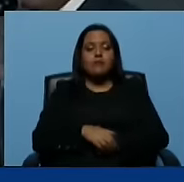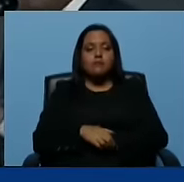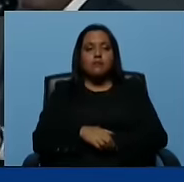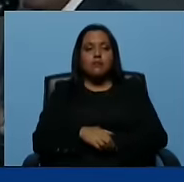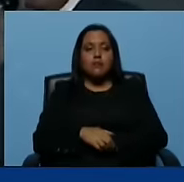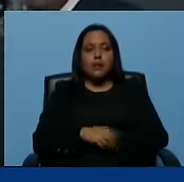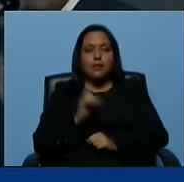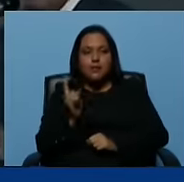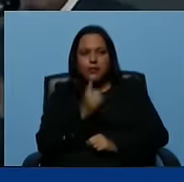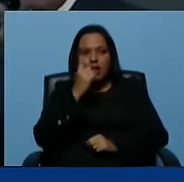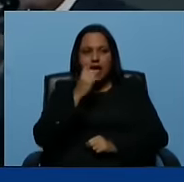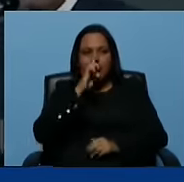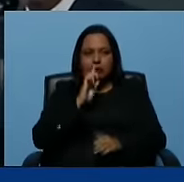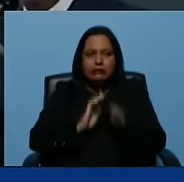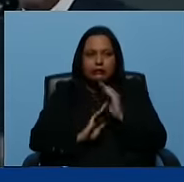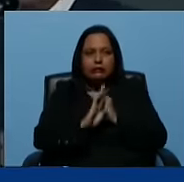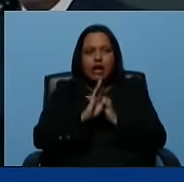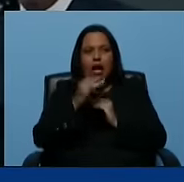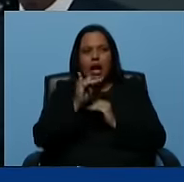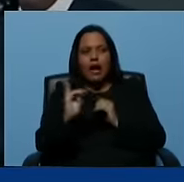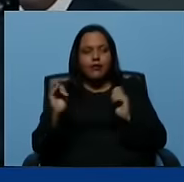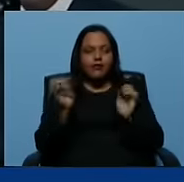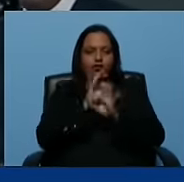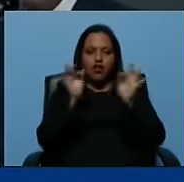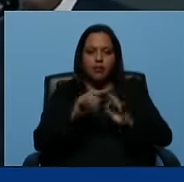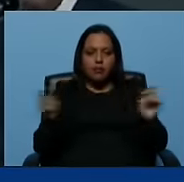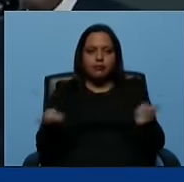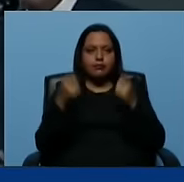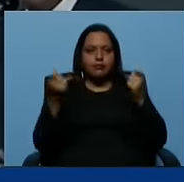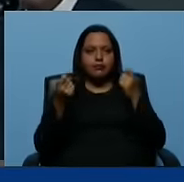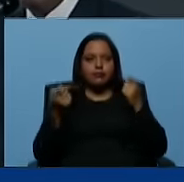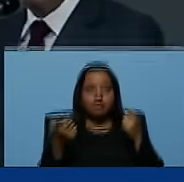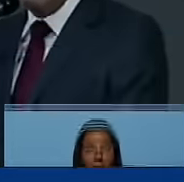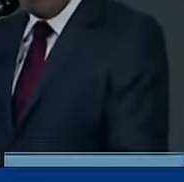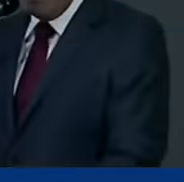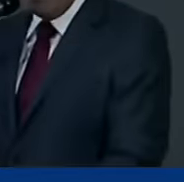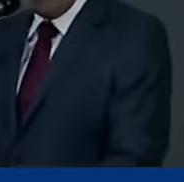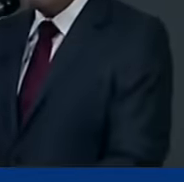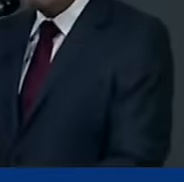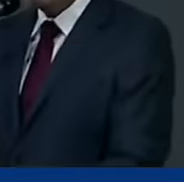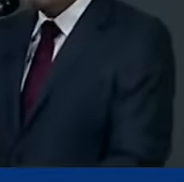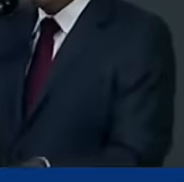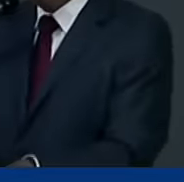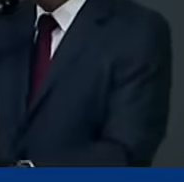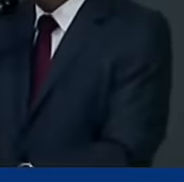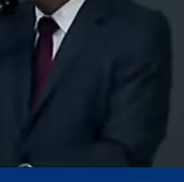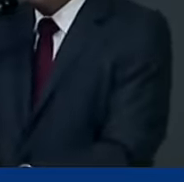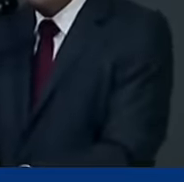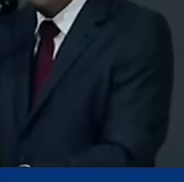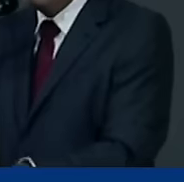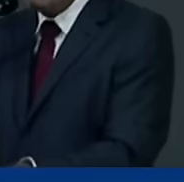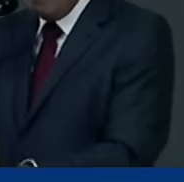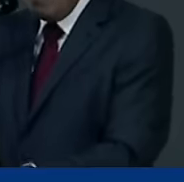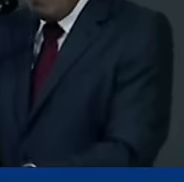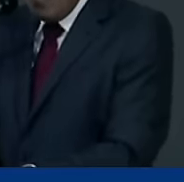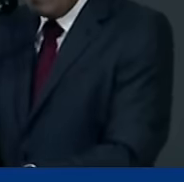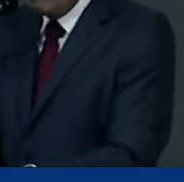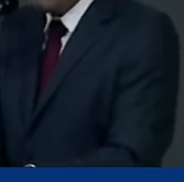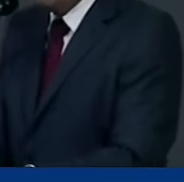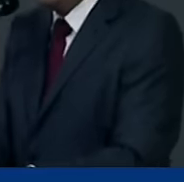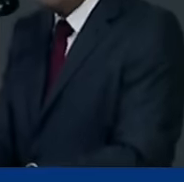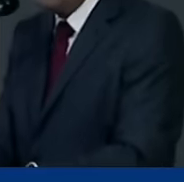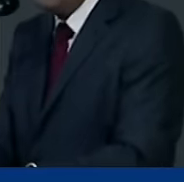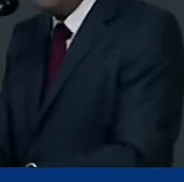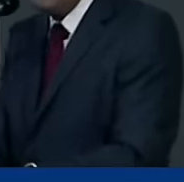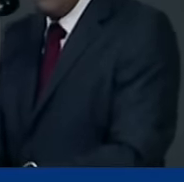principal elemento que utilizan las redes sociales para controlarnos. ¿Qué quiere decir la espiral del silencio? ¿Y a qué se refiere? ¿Y